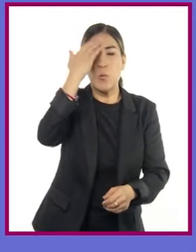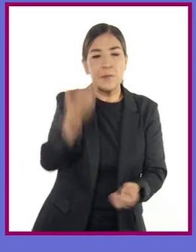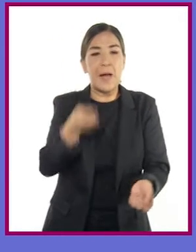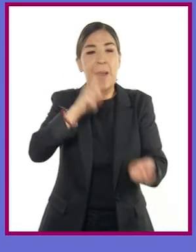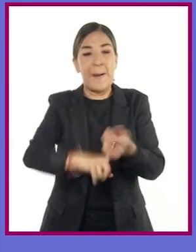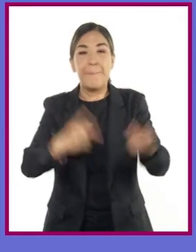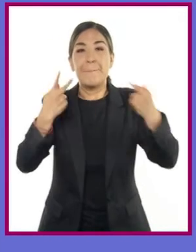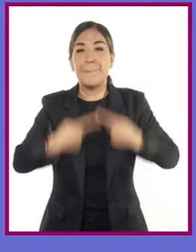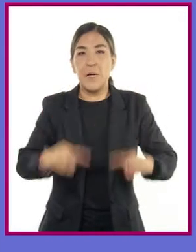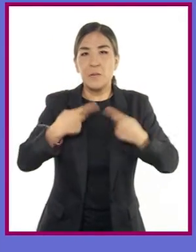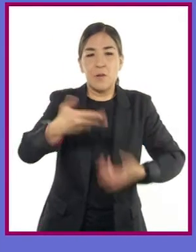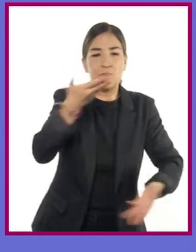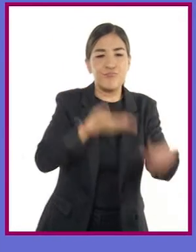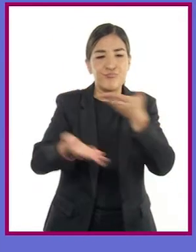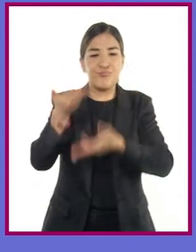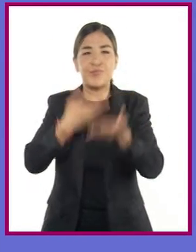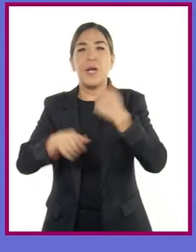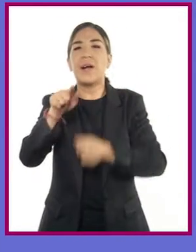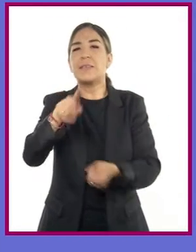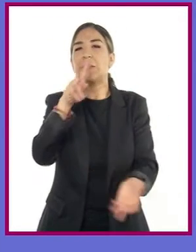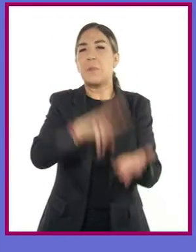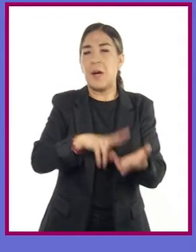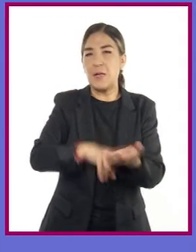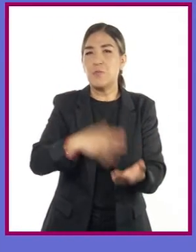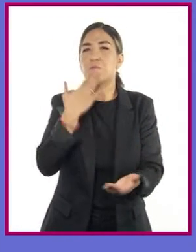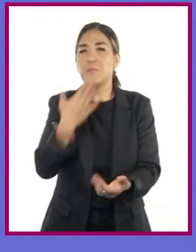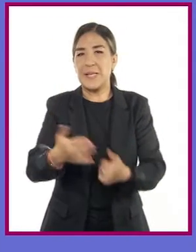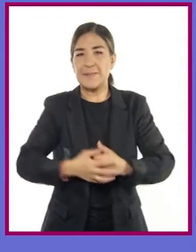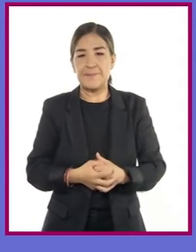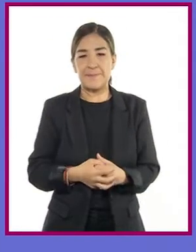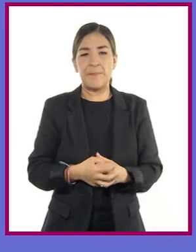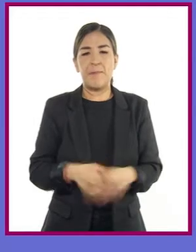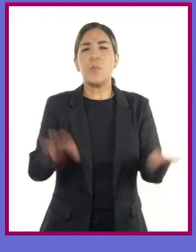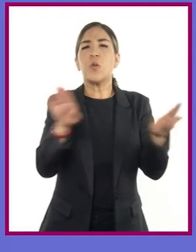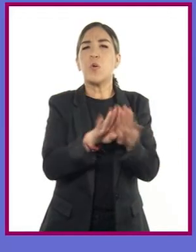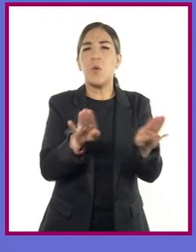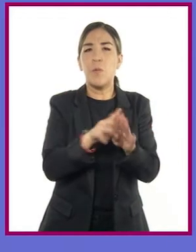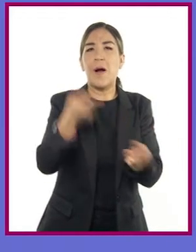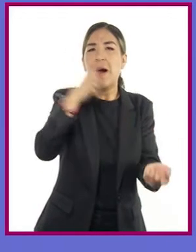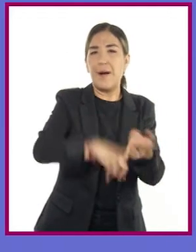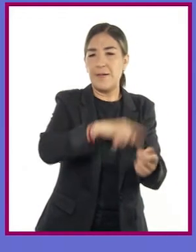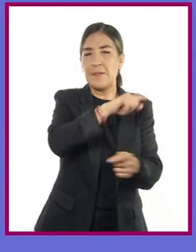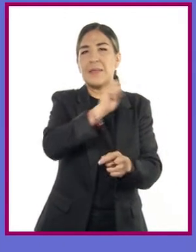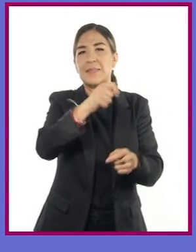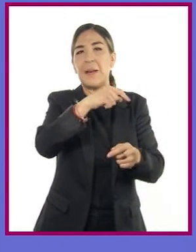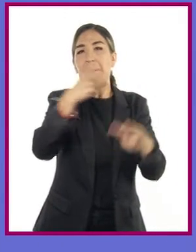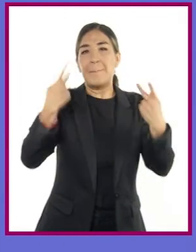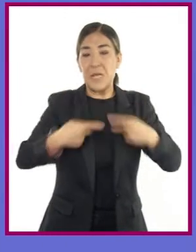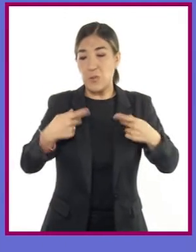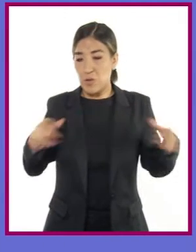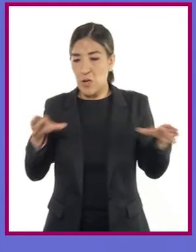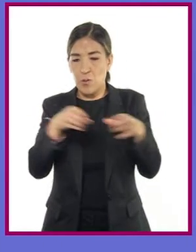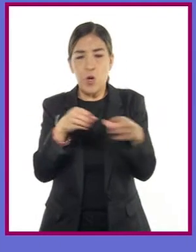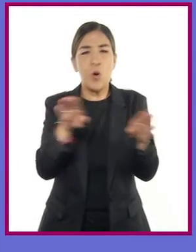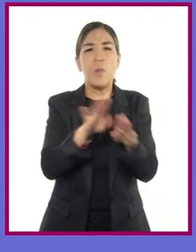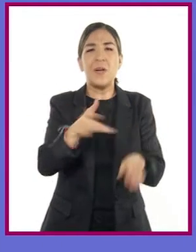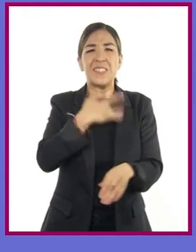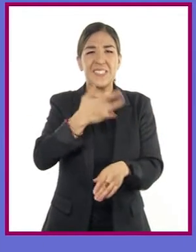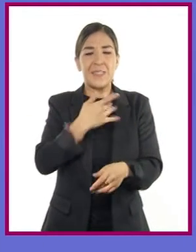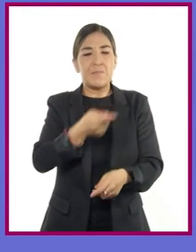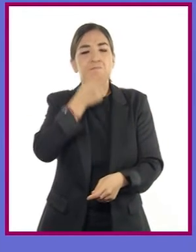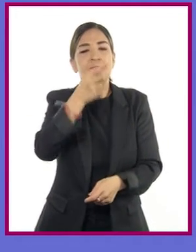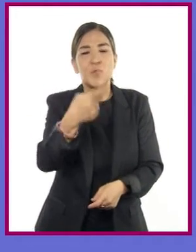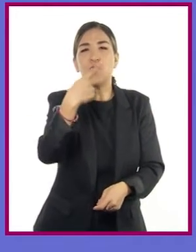se relacionan y valoran en esa situación. ¿Cómo es que las partes involucradas manifiestan sus sentimientos y